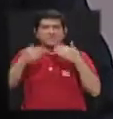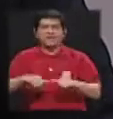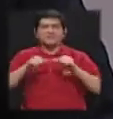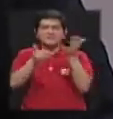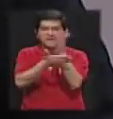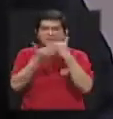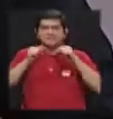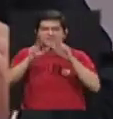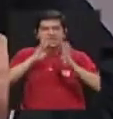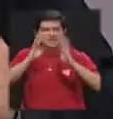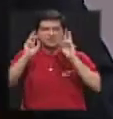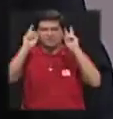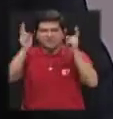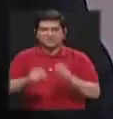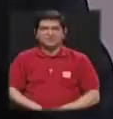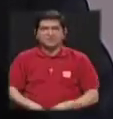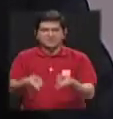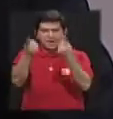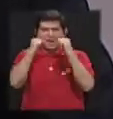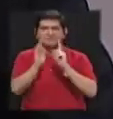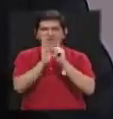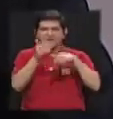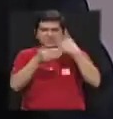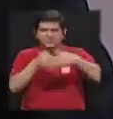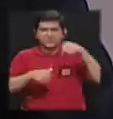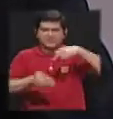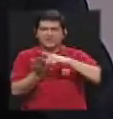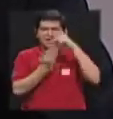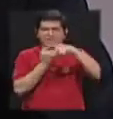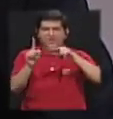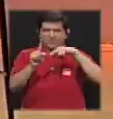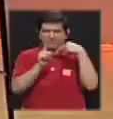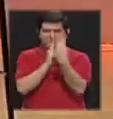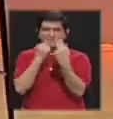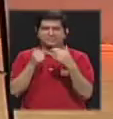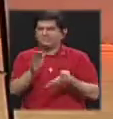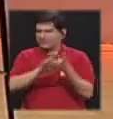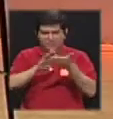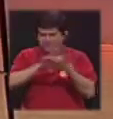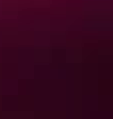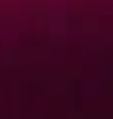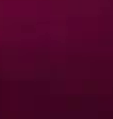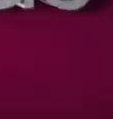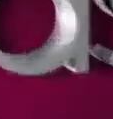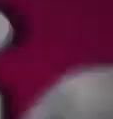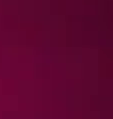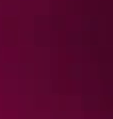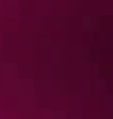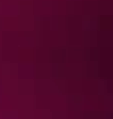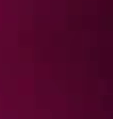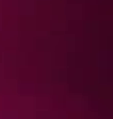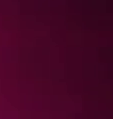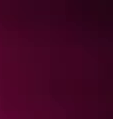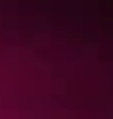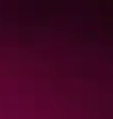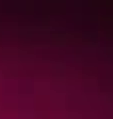seguir hablando de este tema cuando volvamos en unos segundos aquí en su programa Puntos de Vista. No se vayan.